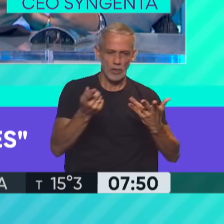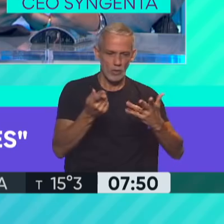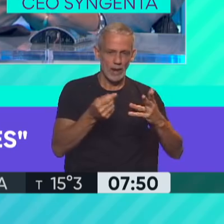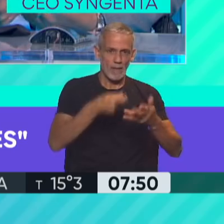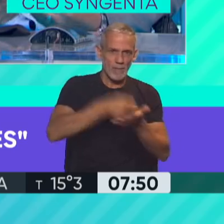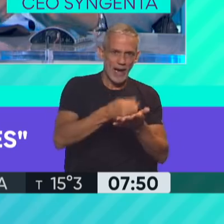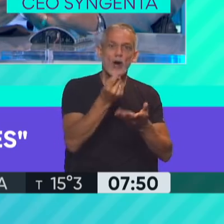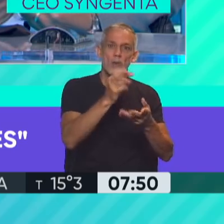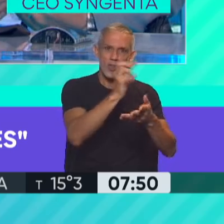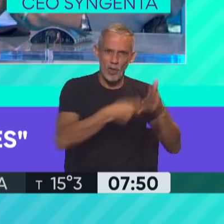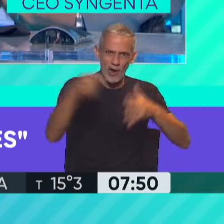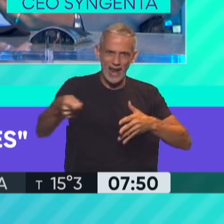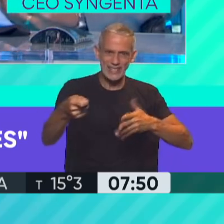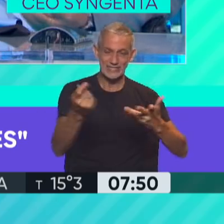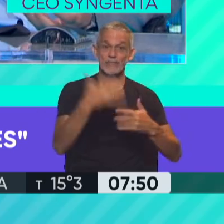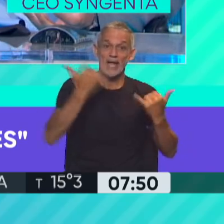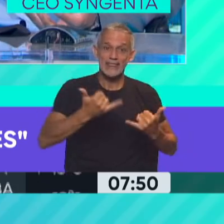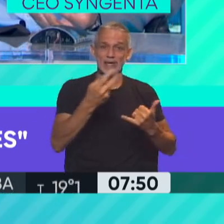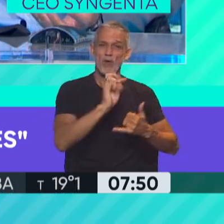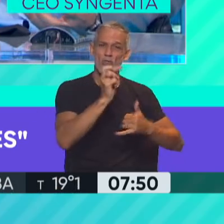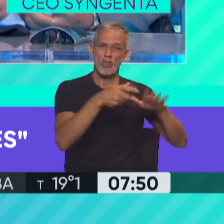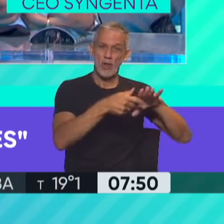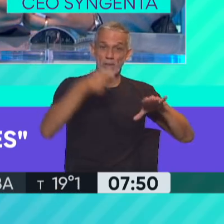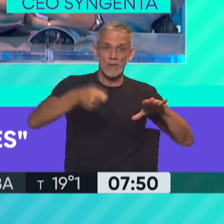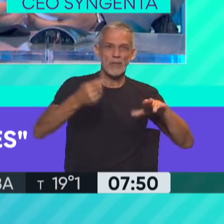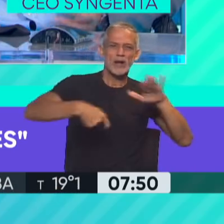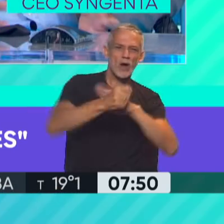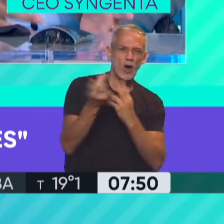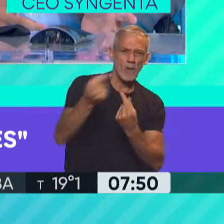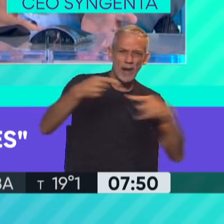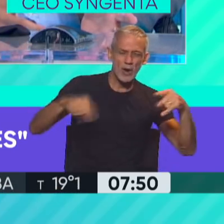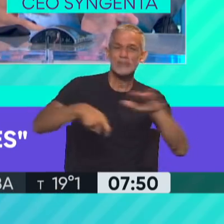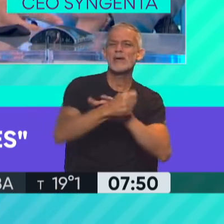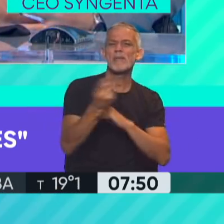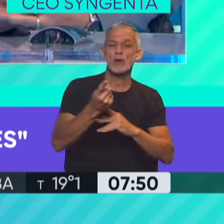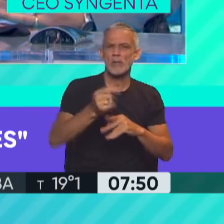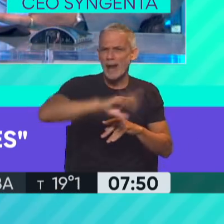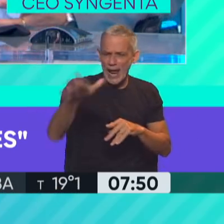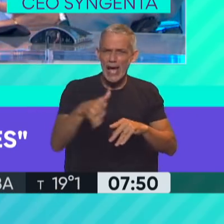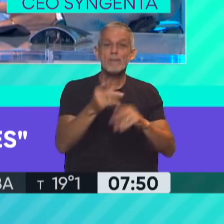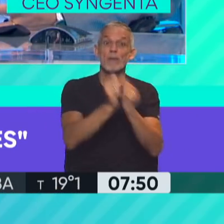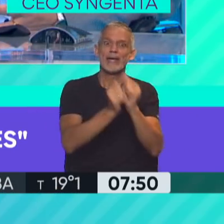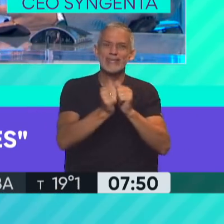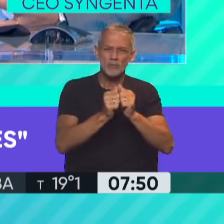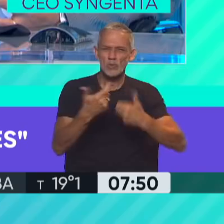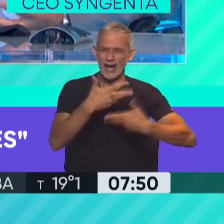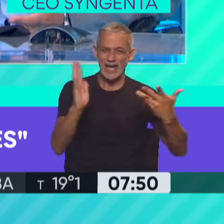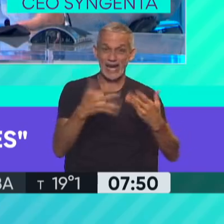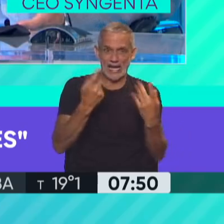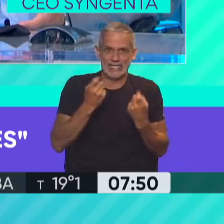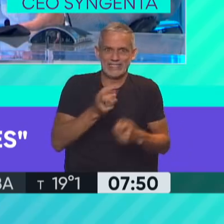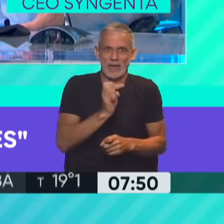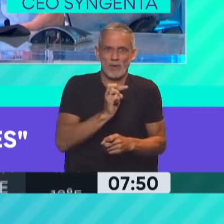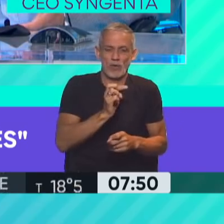tengamos las divisas disponibles para poder importar los insumos no sólo para el agro sino para la industria en general